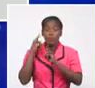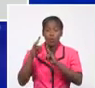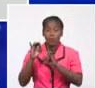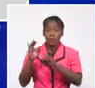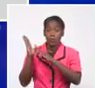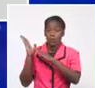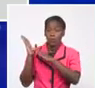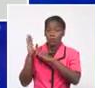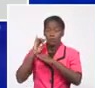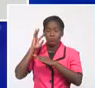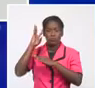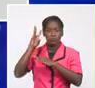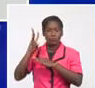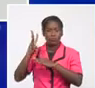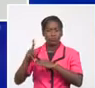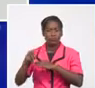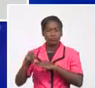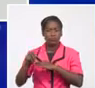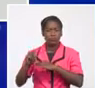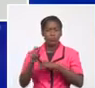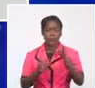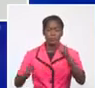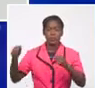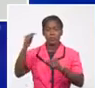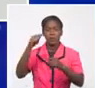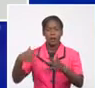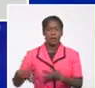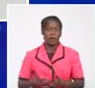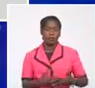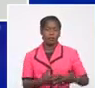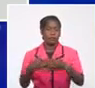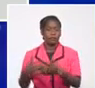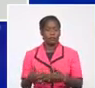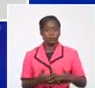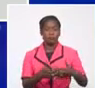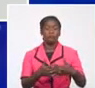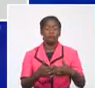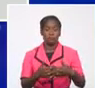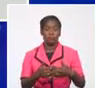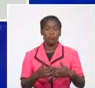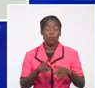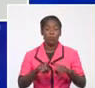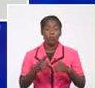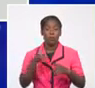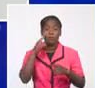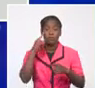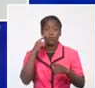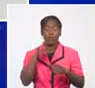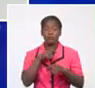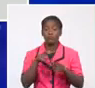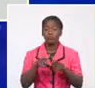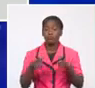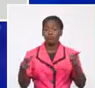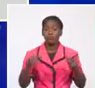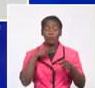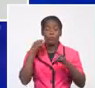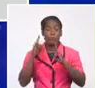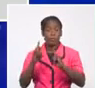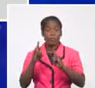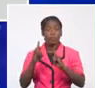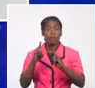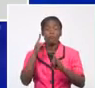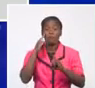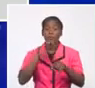de Norteamérica con el mayor número de casos y el mayor número de fallecidos. En cuanto al número de casos,